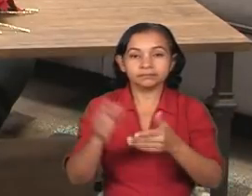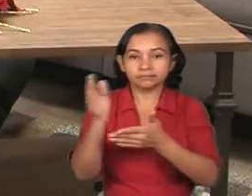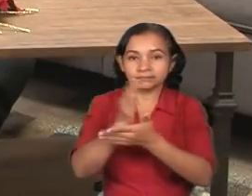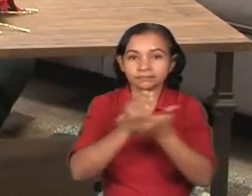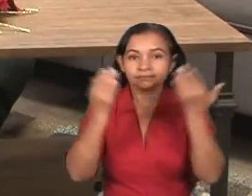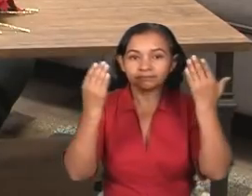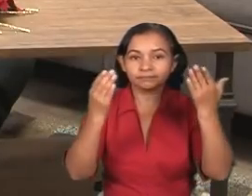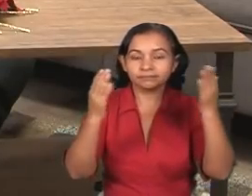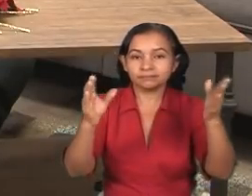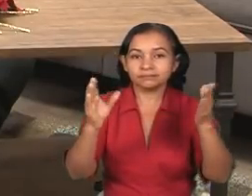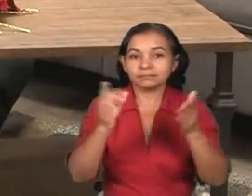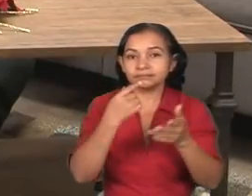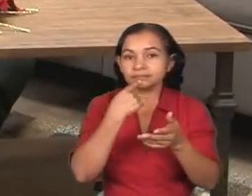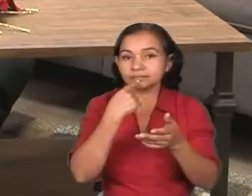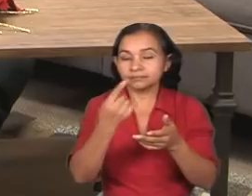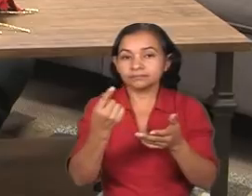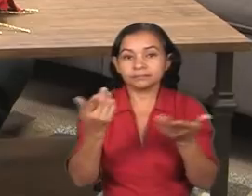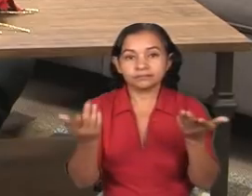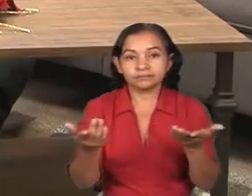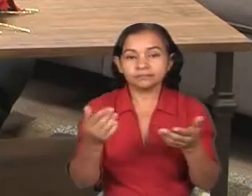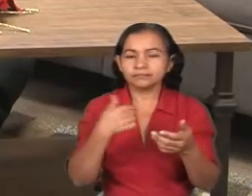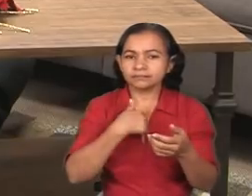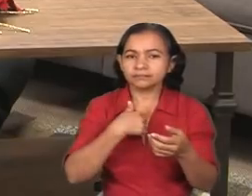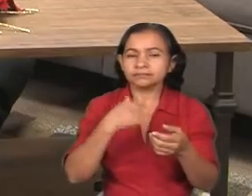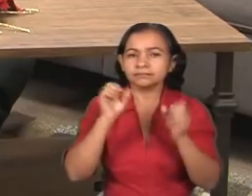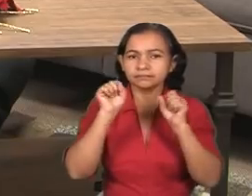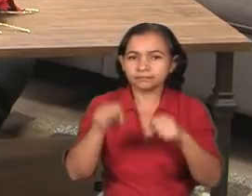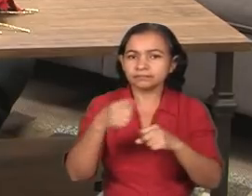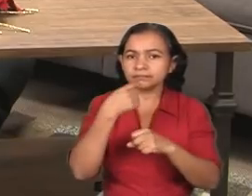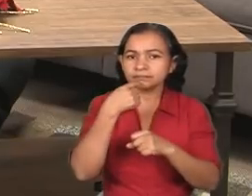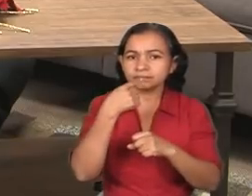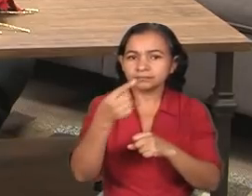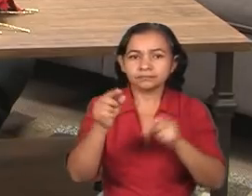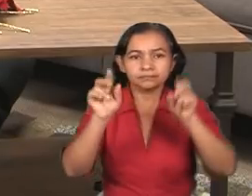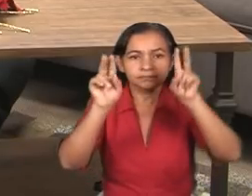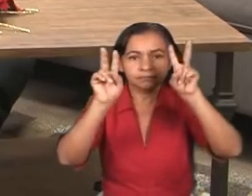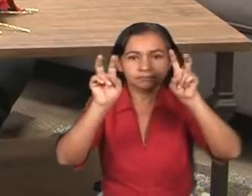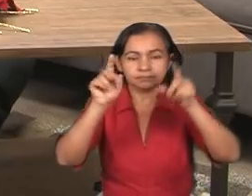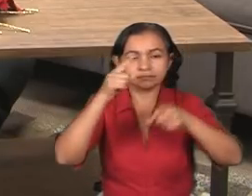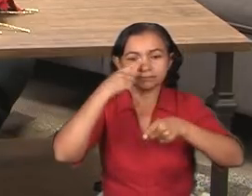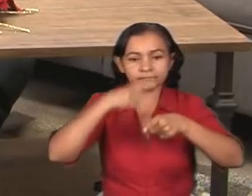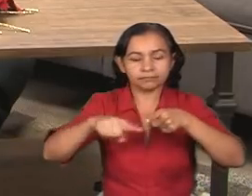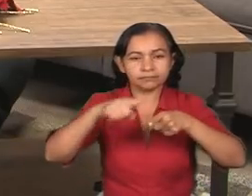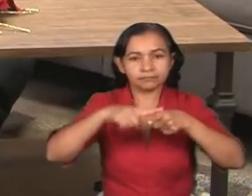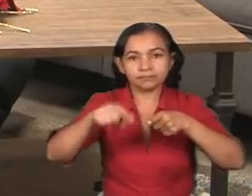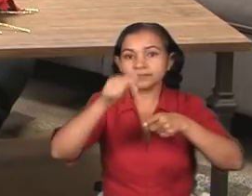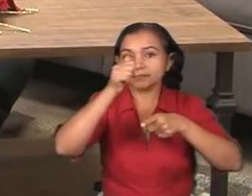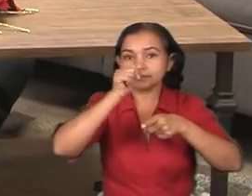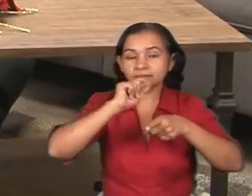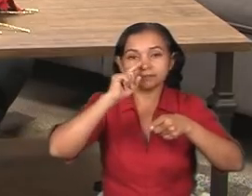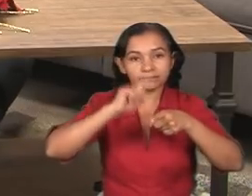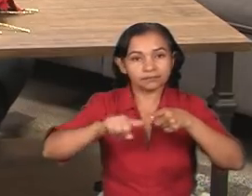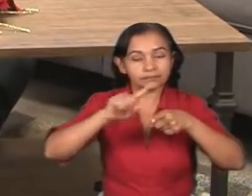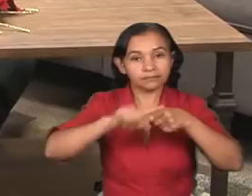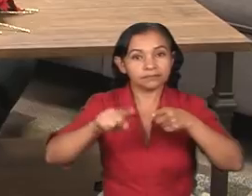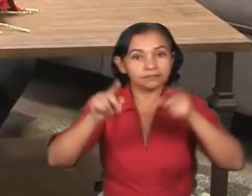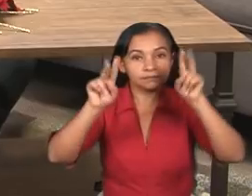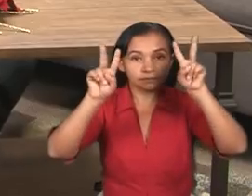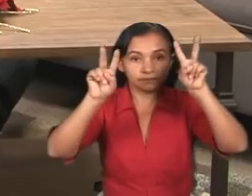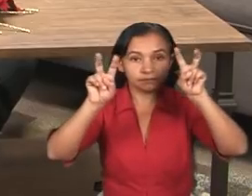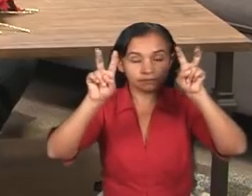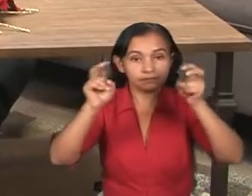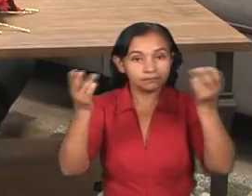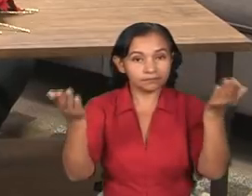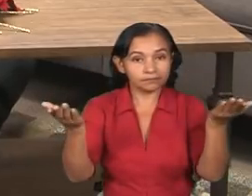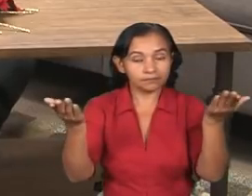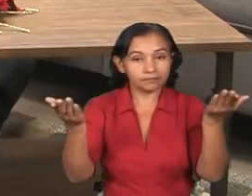por debajo de la... Pero además yo diría otro tema también, que ¿sí? es el tema también del pago del servicio del agua potable, que es un tema que muy poco se